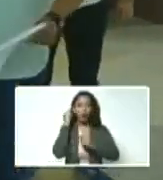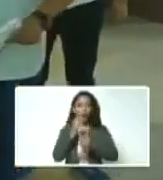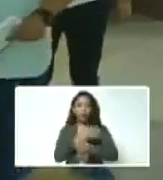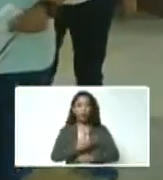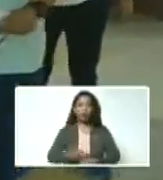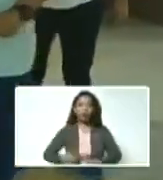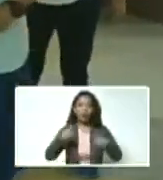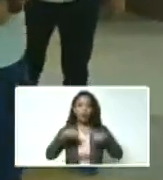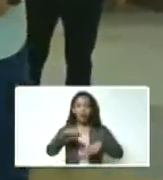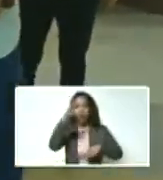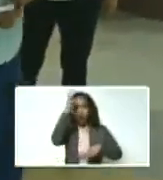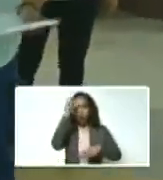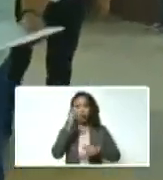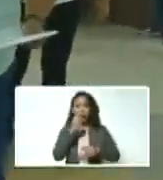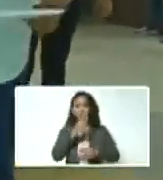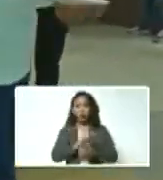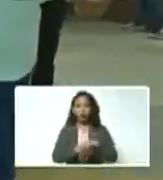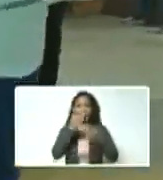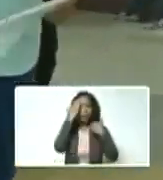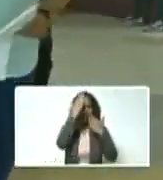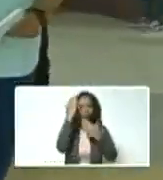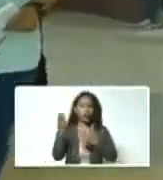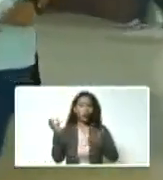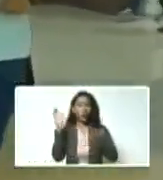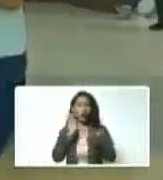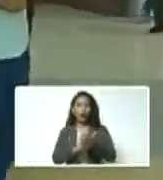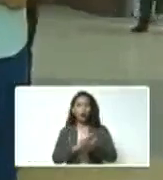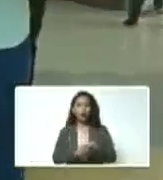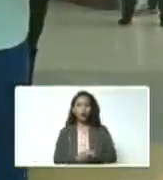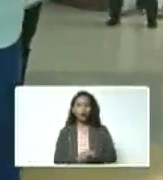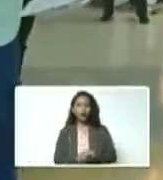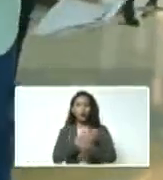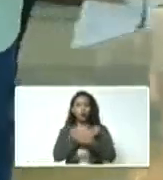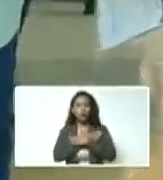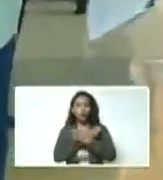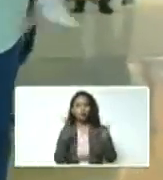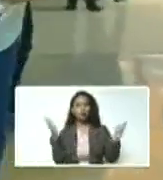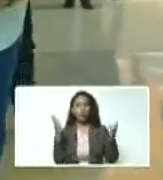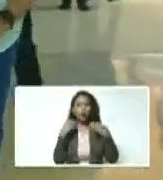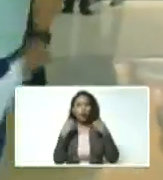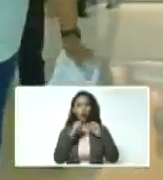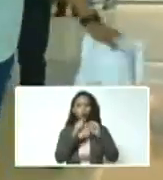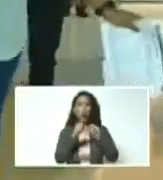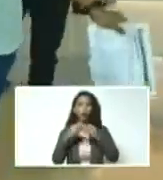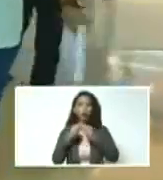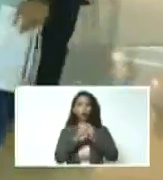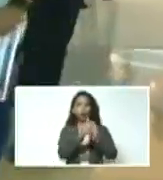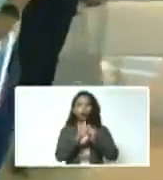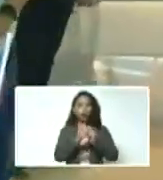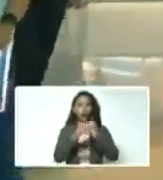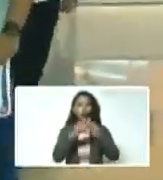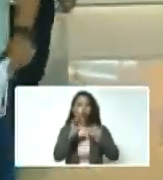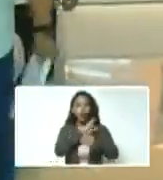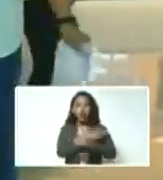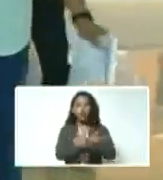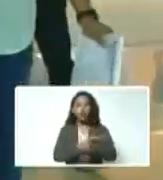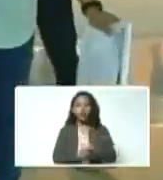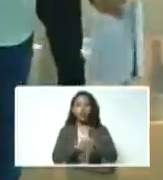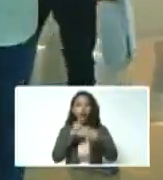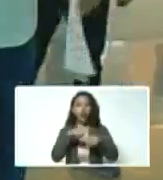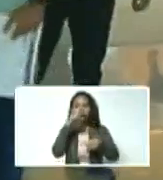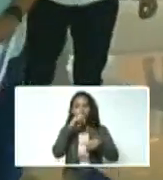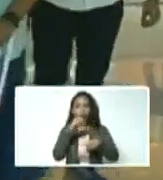desde aquí desde Falcón, bueno, saludamos y nuevamente nos ponemos a la orden para seguir acompañando con toda la fuerza este